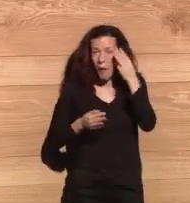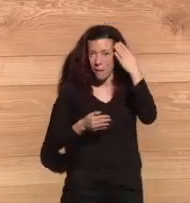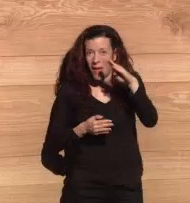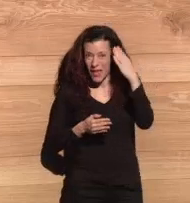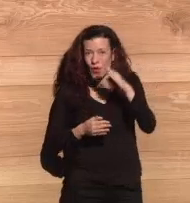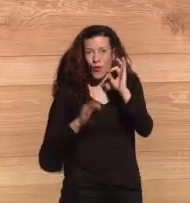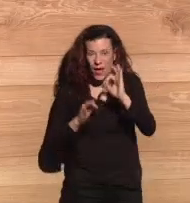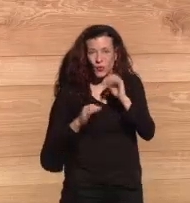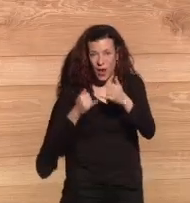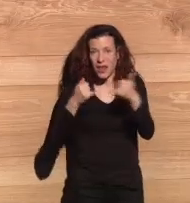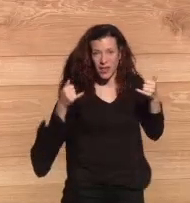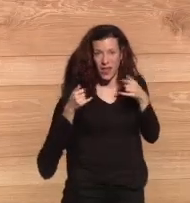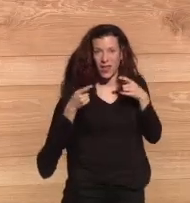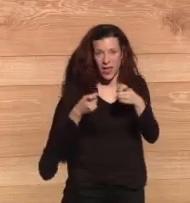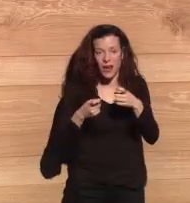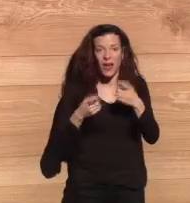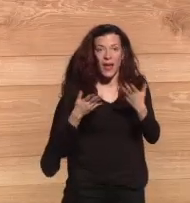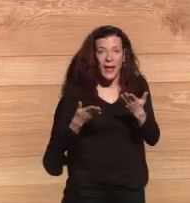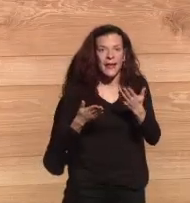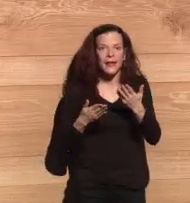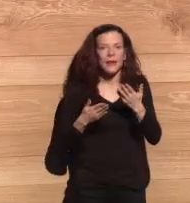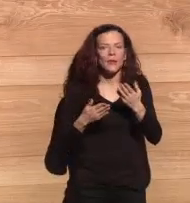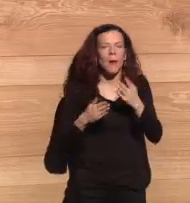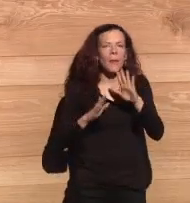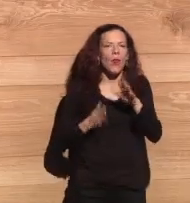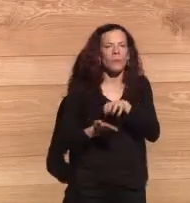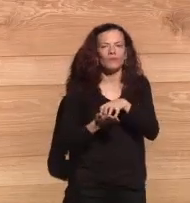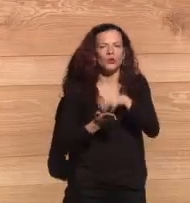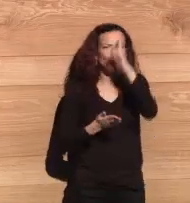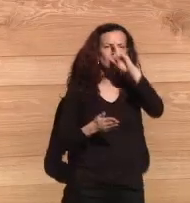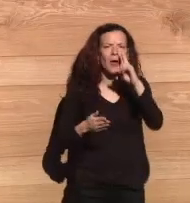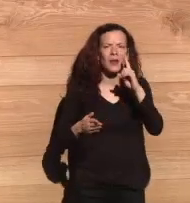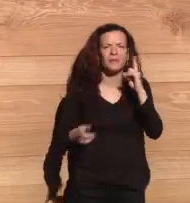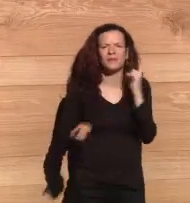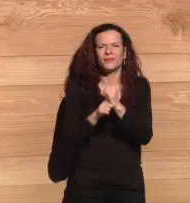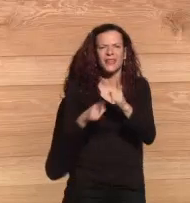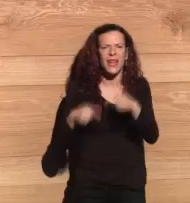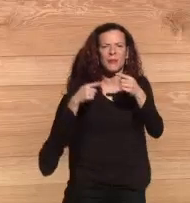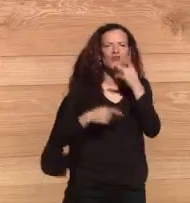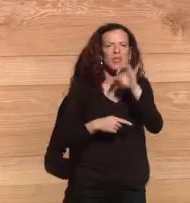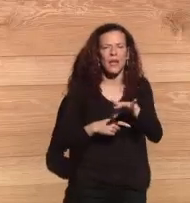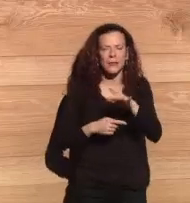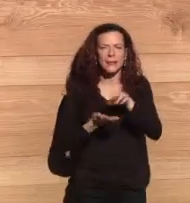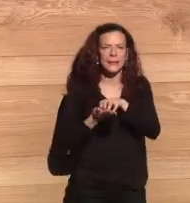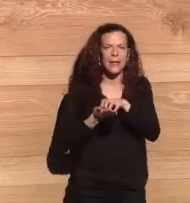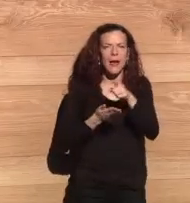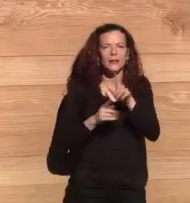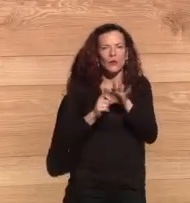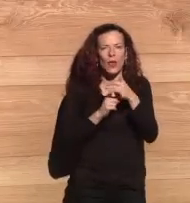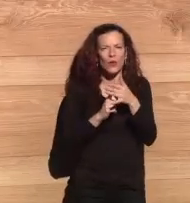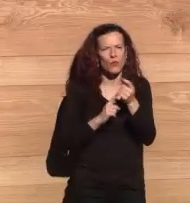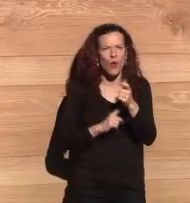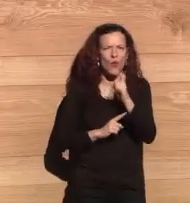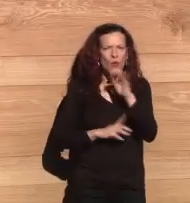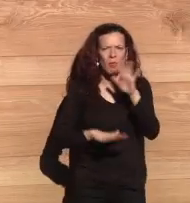tan claras, ¿no? A donde no sabes quién son sus enemigos, a donde ahí las cosas son un poco complicadas, quién,